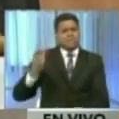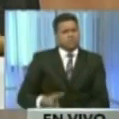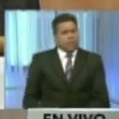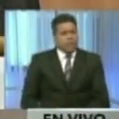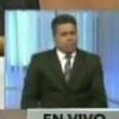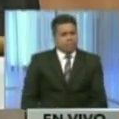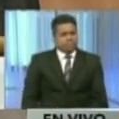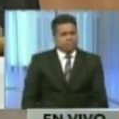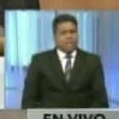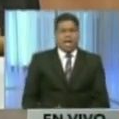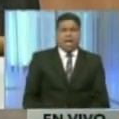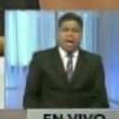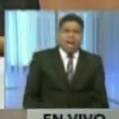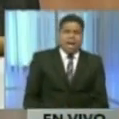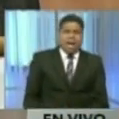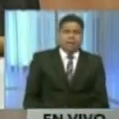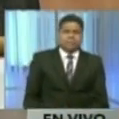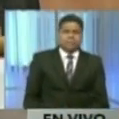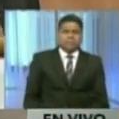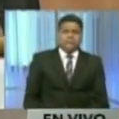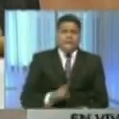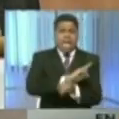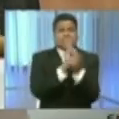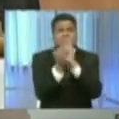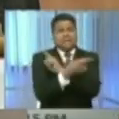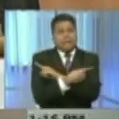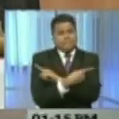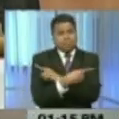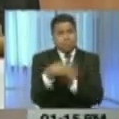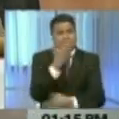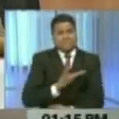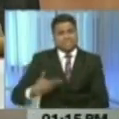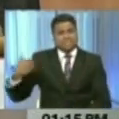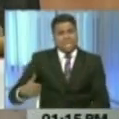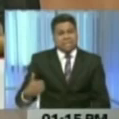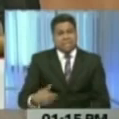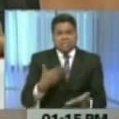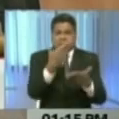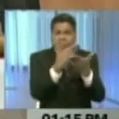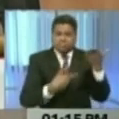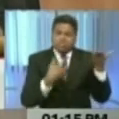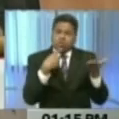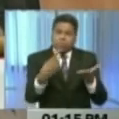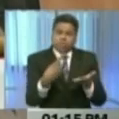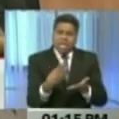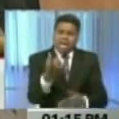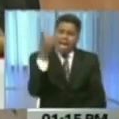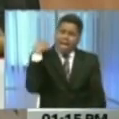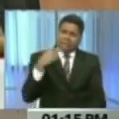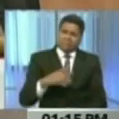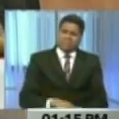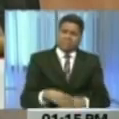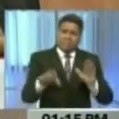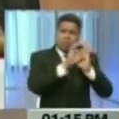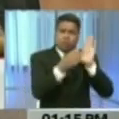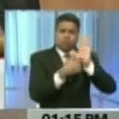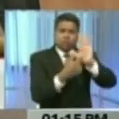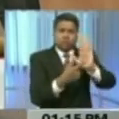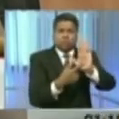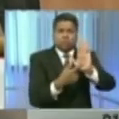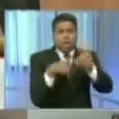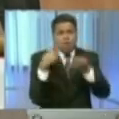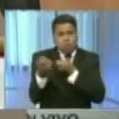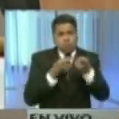El referendo revocatorio, como lo dije anteriormente, es un mecanismo que está contemplado en nuestra Constitución y